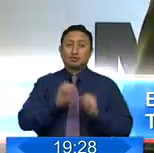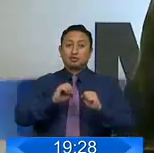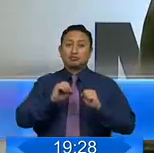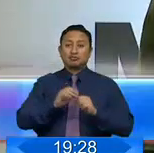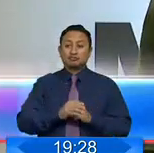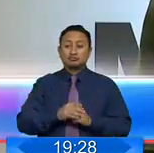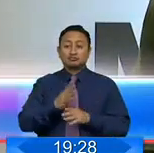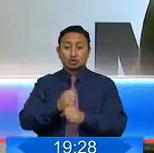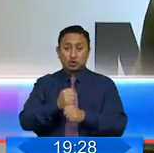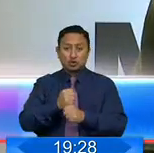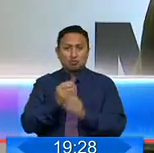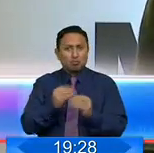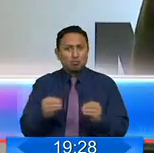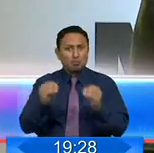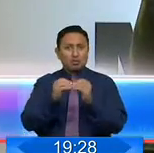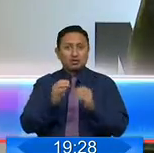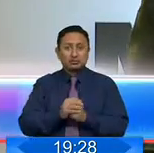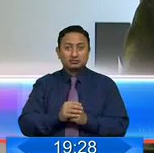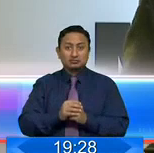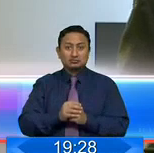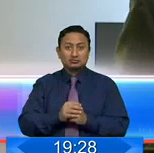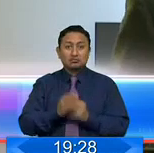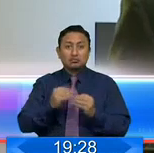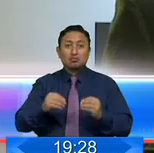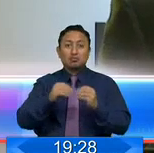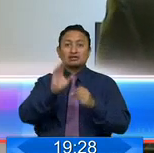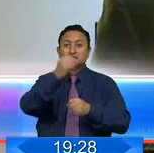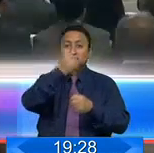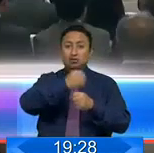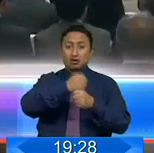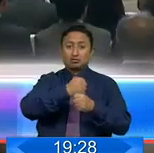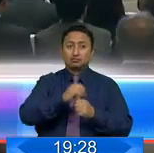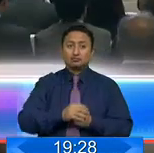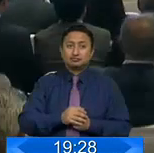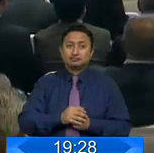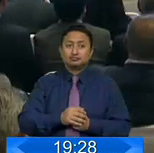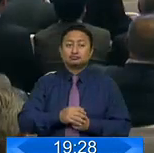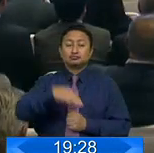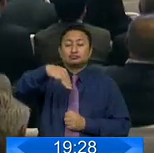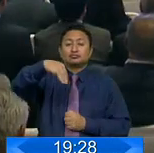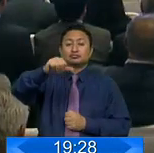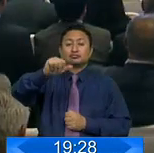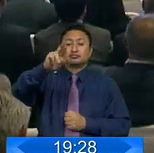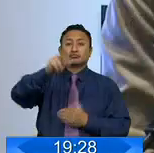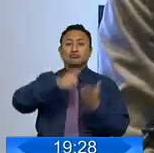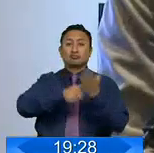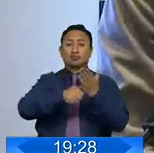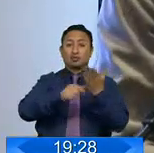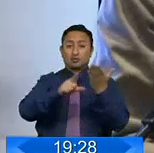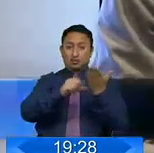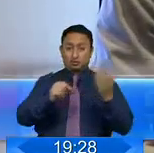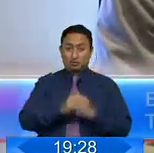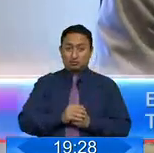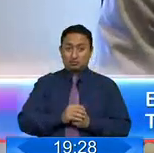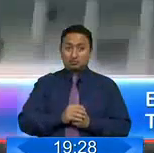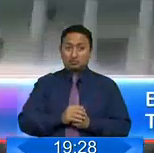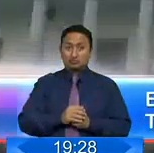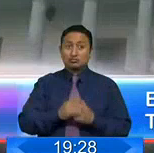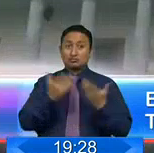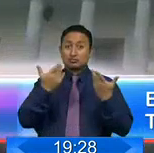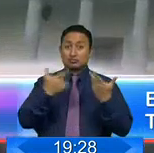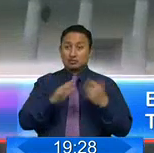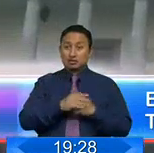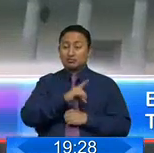jurídica, para generar más fuentes de empleo. Richard Martínez, ministro de Finanzas, por su parte, después de la exposición del